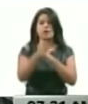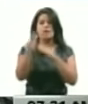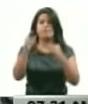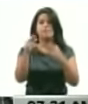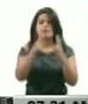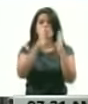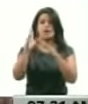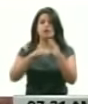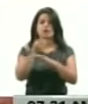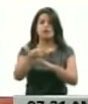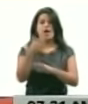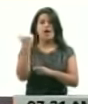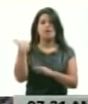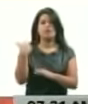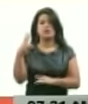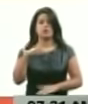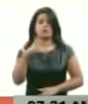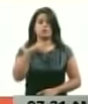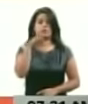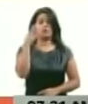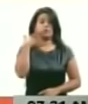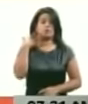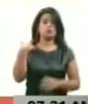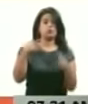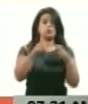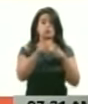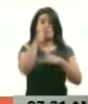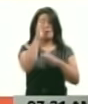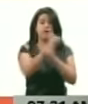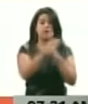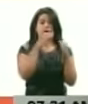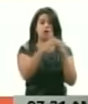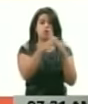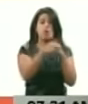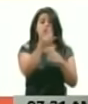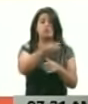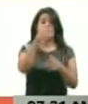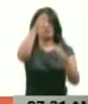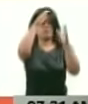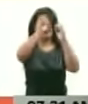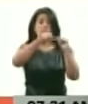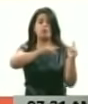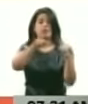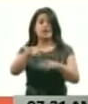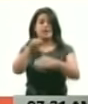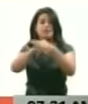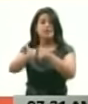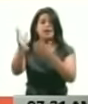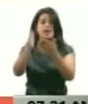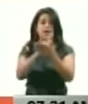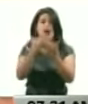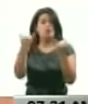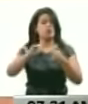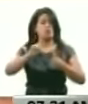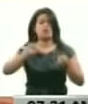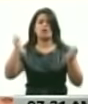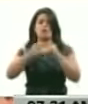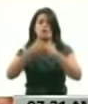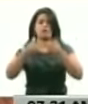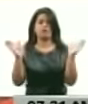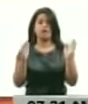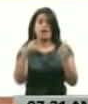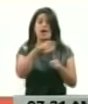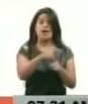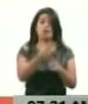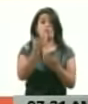país como algo elitesco. Nada más los pensadores, quienes tienen la posibilidad de acercarse a leer, prácticamente condenaron durante muchísimo tiempo a